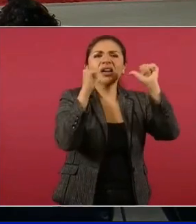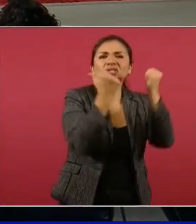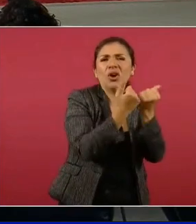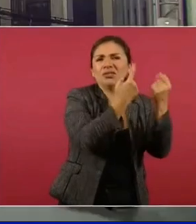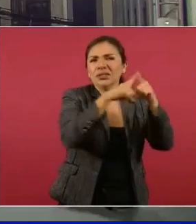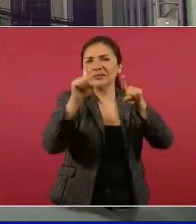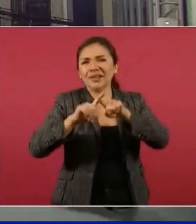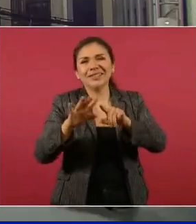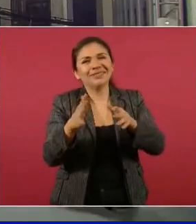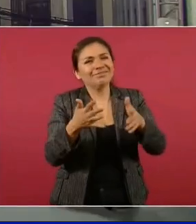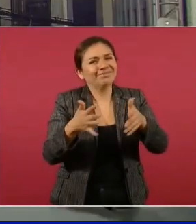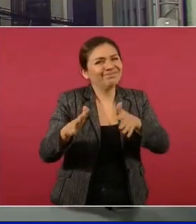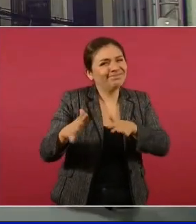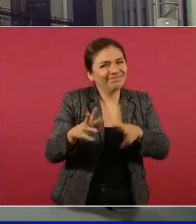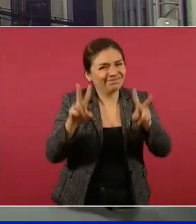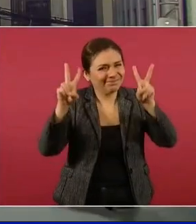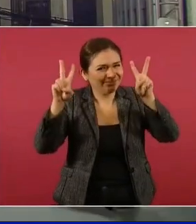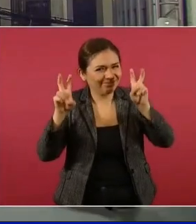comillas,